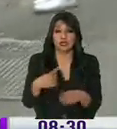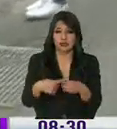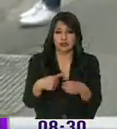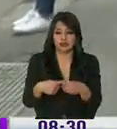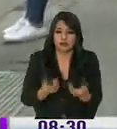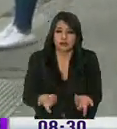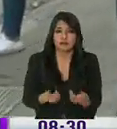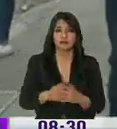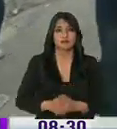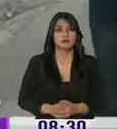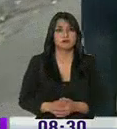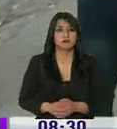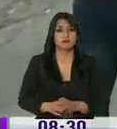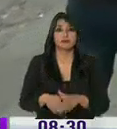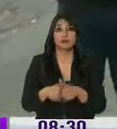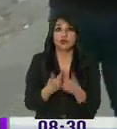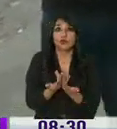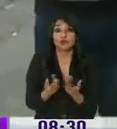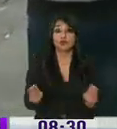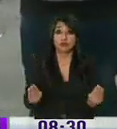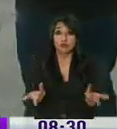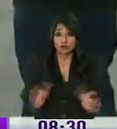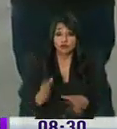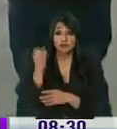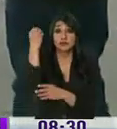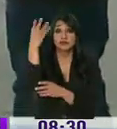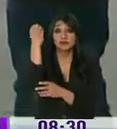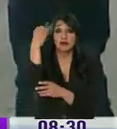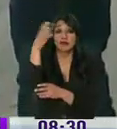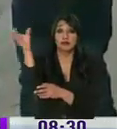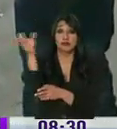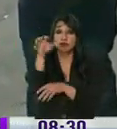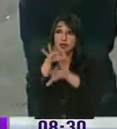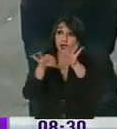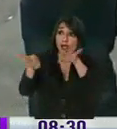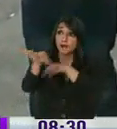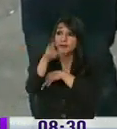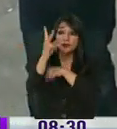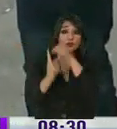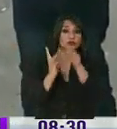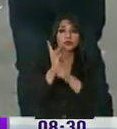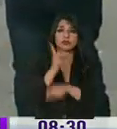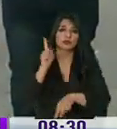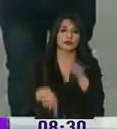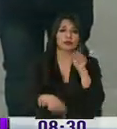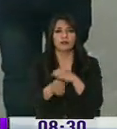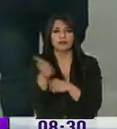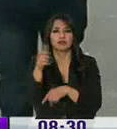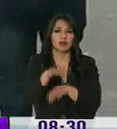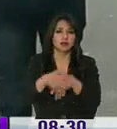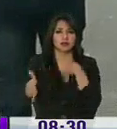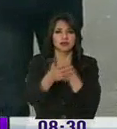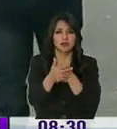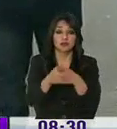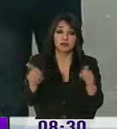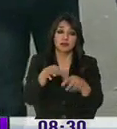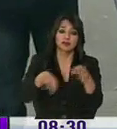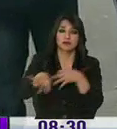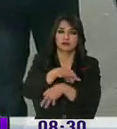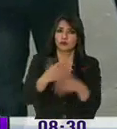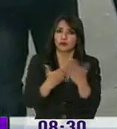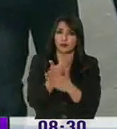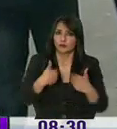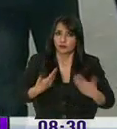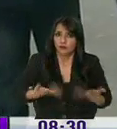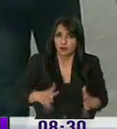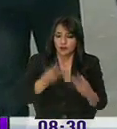se haya repuesto este semáforo que nos cuentan los vecinos. Hace 2 años se lo quitó debido a un accidente de tránsito. Con esta